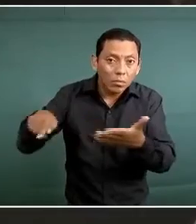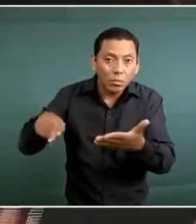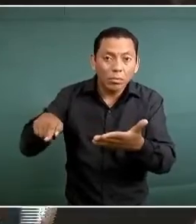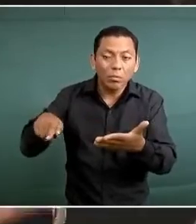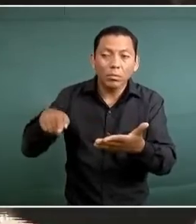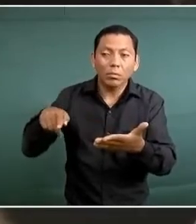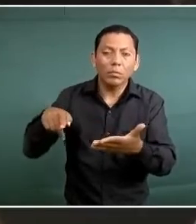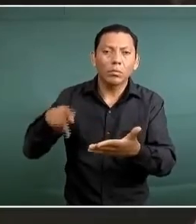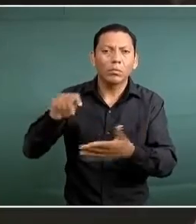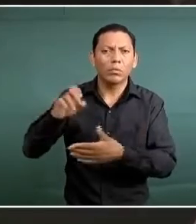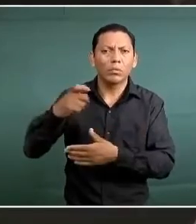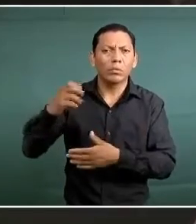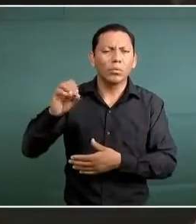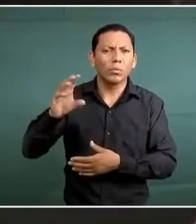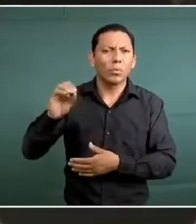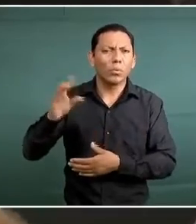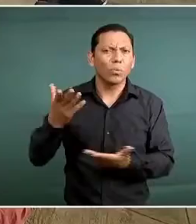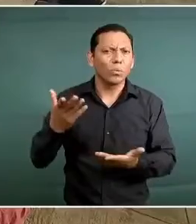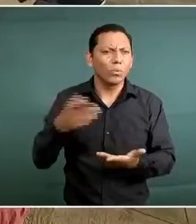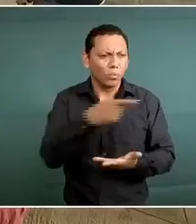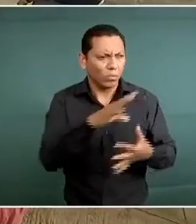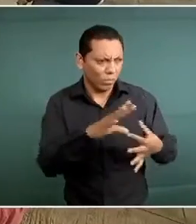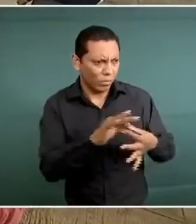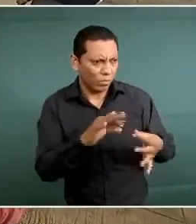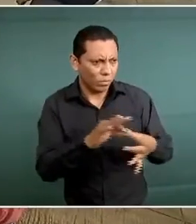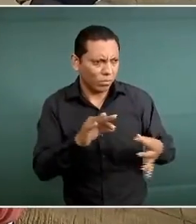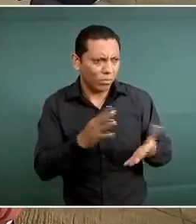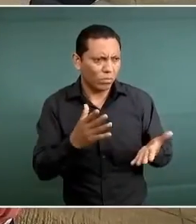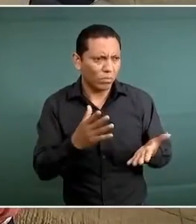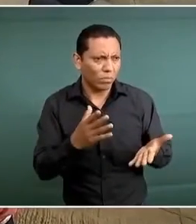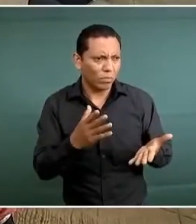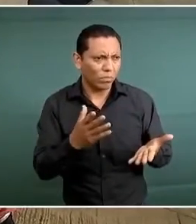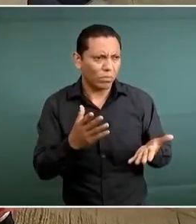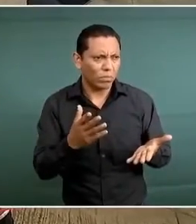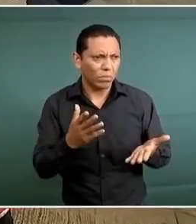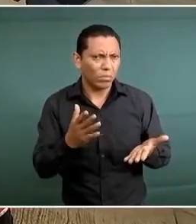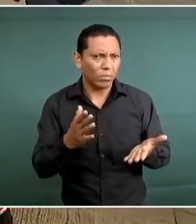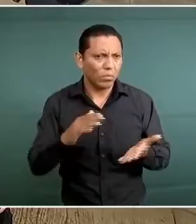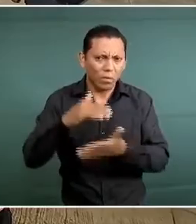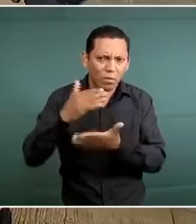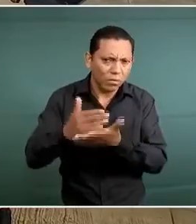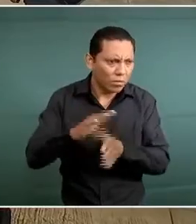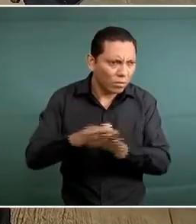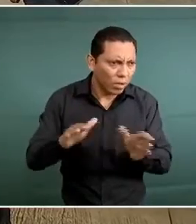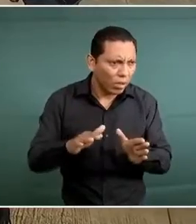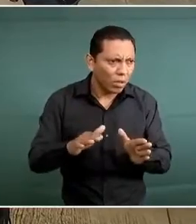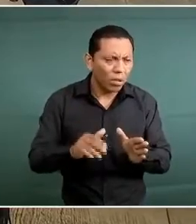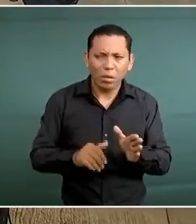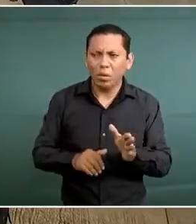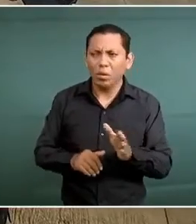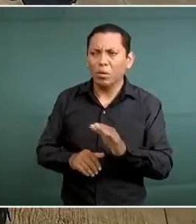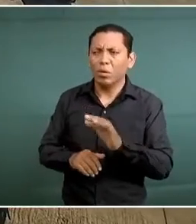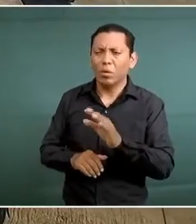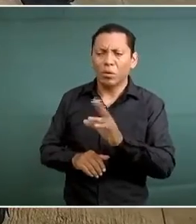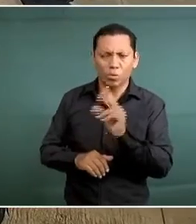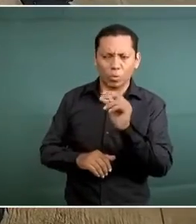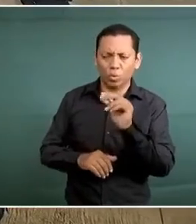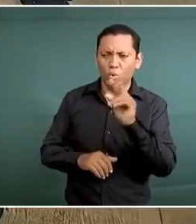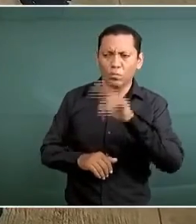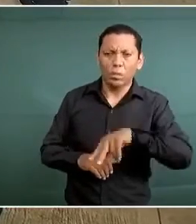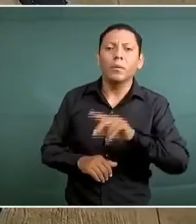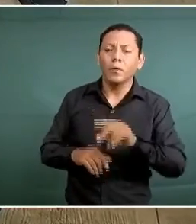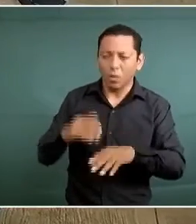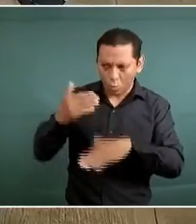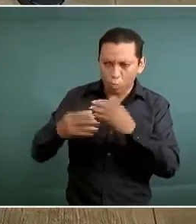texcoco si usted nos podría confirmar si se ha terminado con no cierto si se va a terminar la